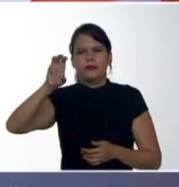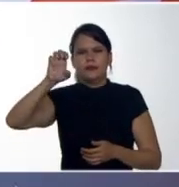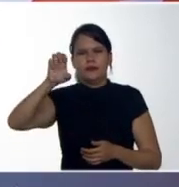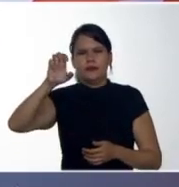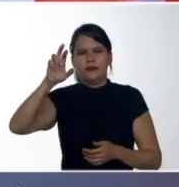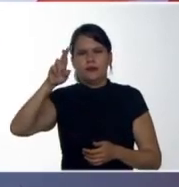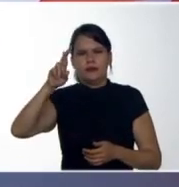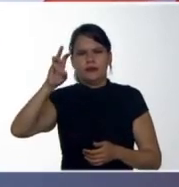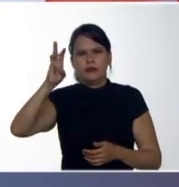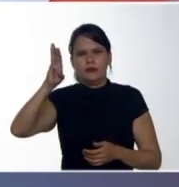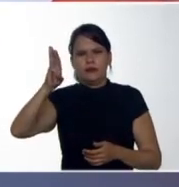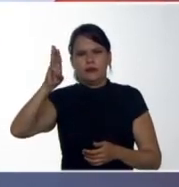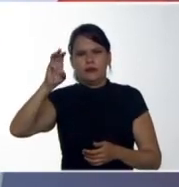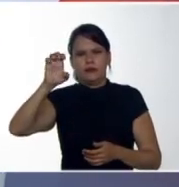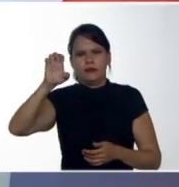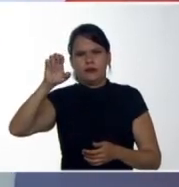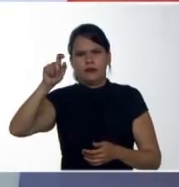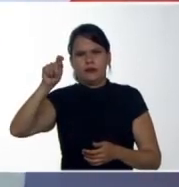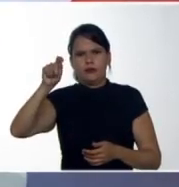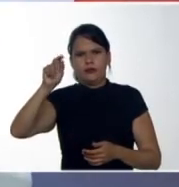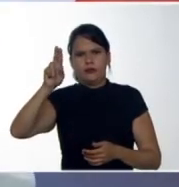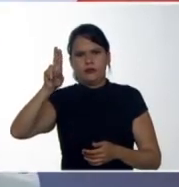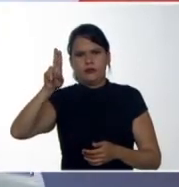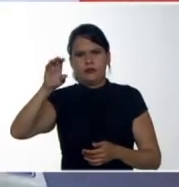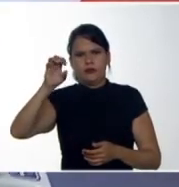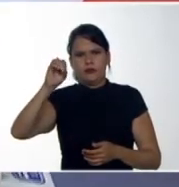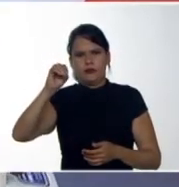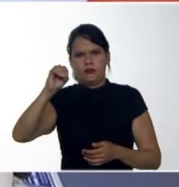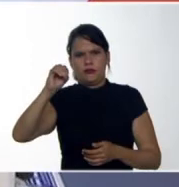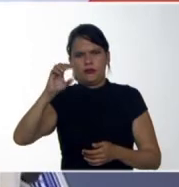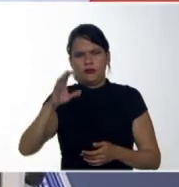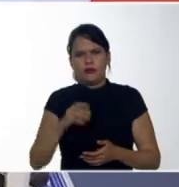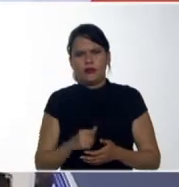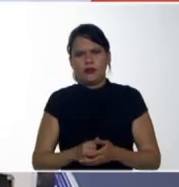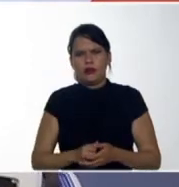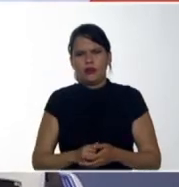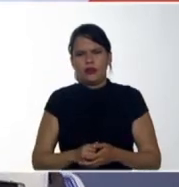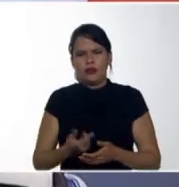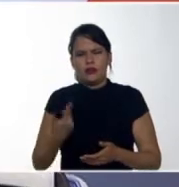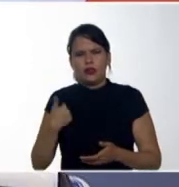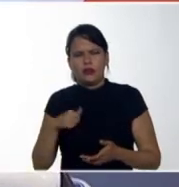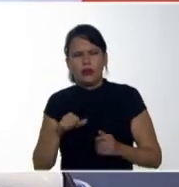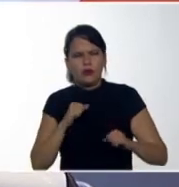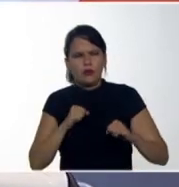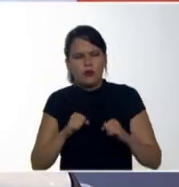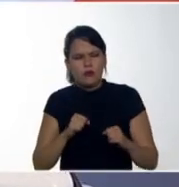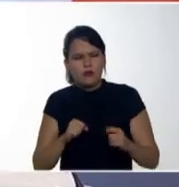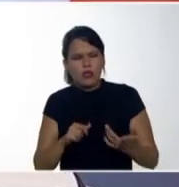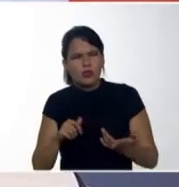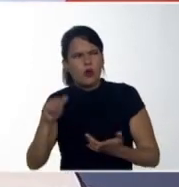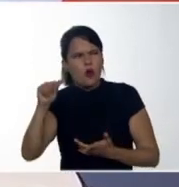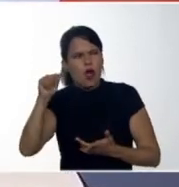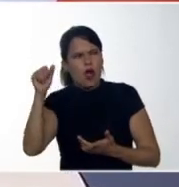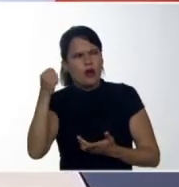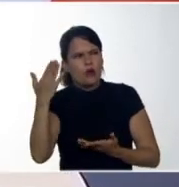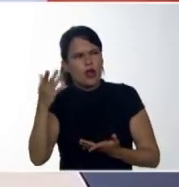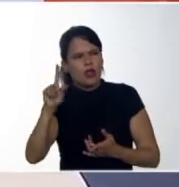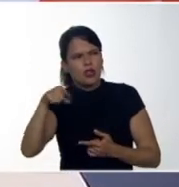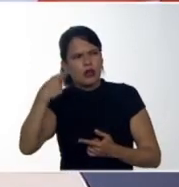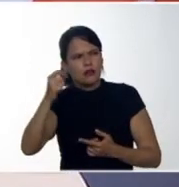Se preguntarán, profe, ¿qué será eso? ¿Tendrá que ver con el momento angular, el movimiento angular de la semana a la clase anterior? Pues